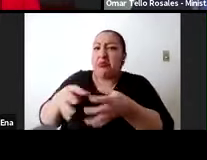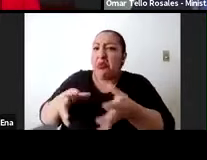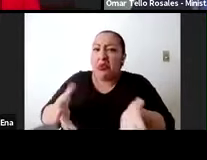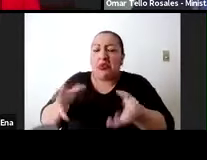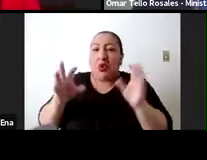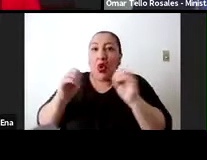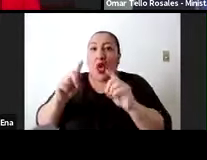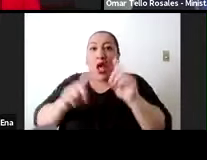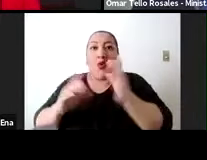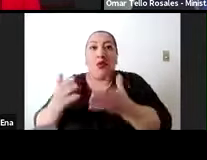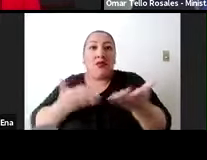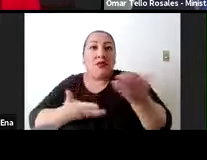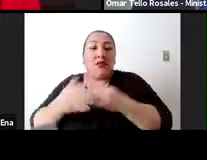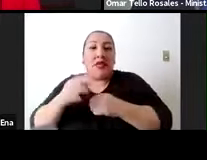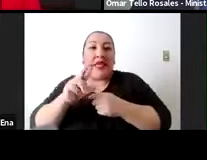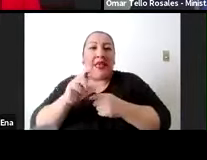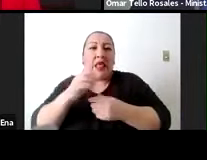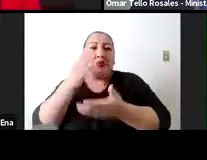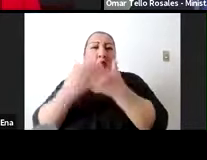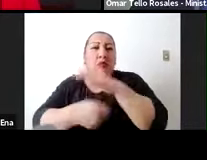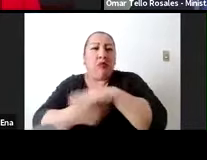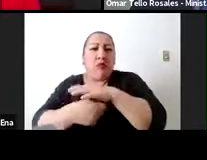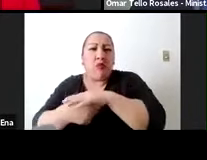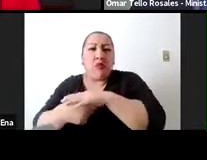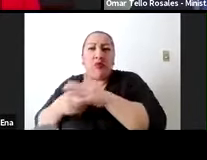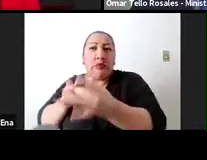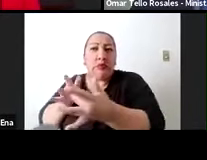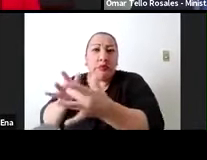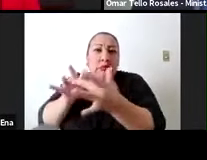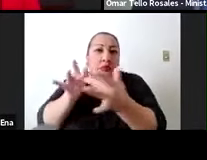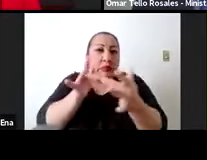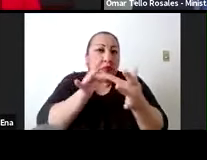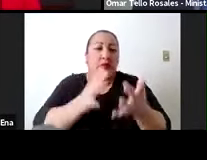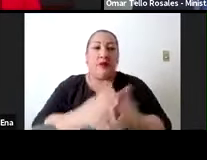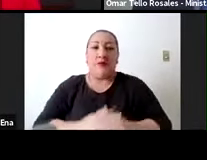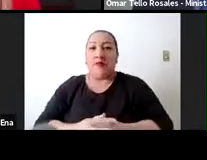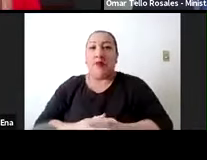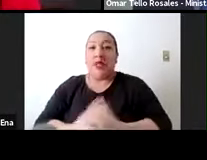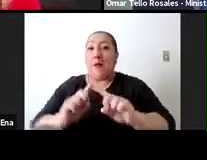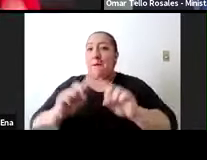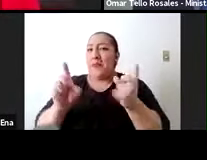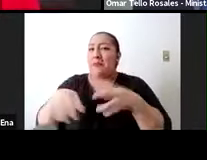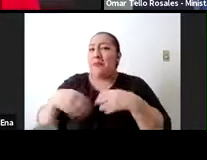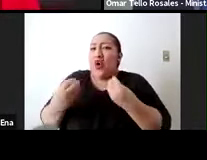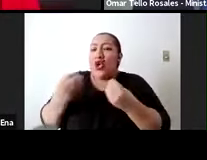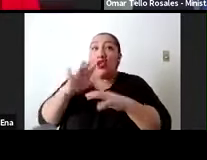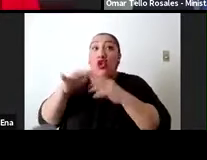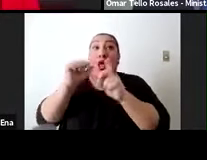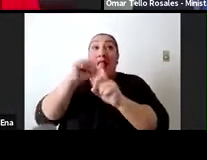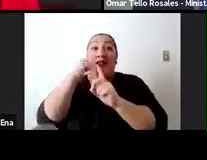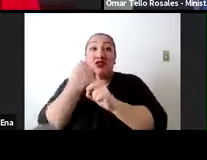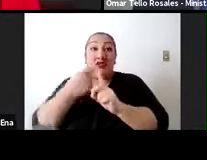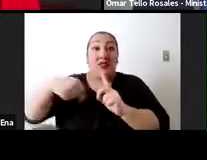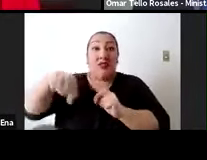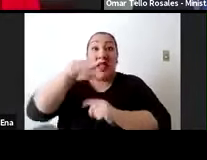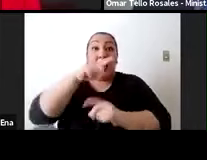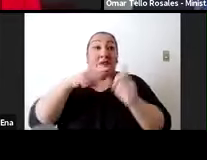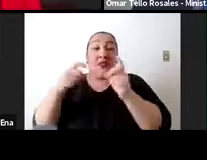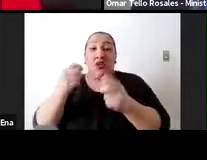de redes de corrupción. Y también porque a nivel de la sociedad la corrupción mina la moral pública,